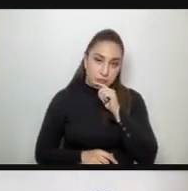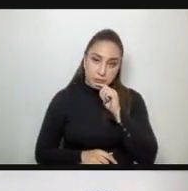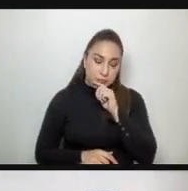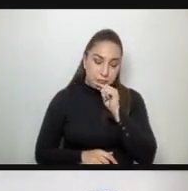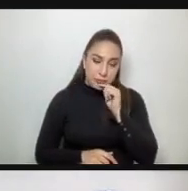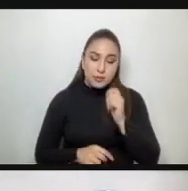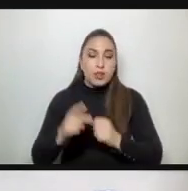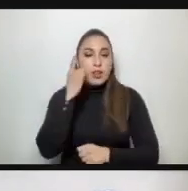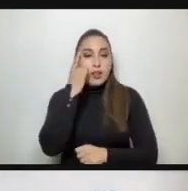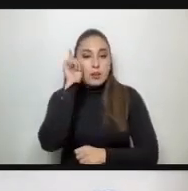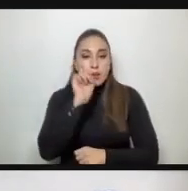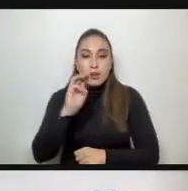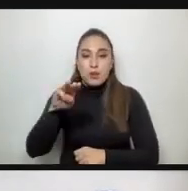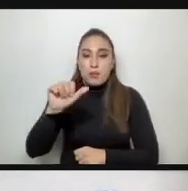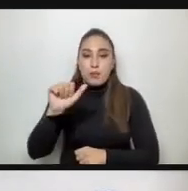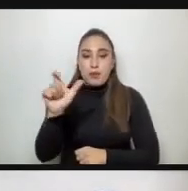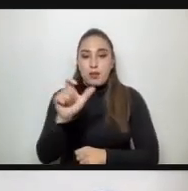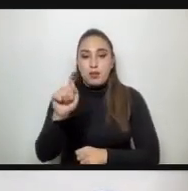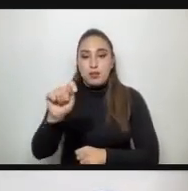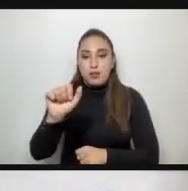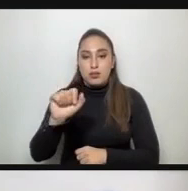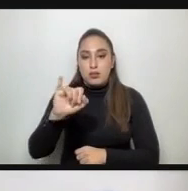Diputada Maxta Iraíz González Carrillo.